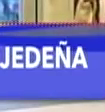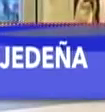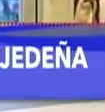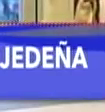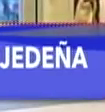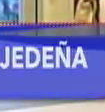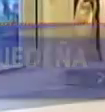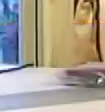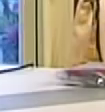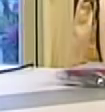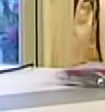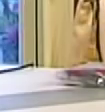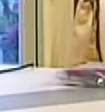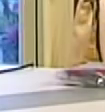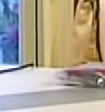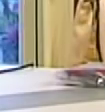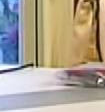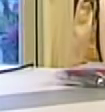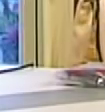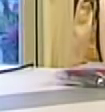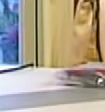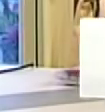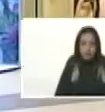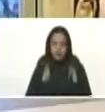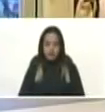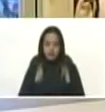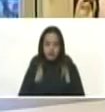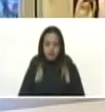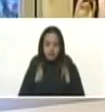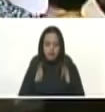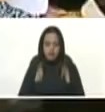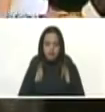Tan coordinaditos, pues. ¡Leales siempre!